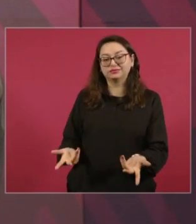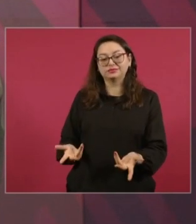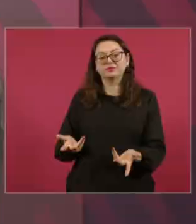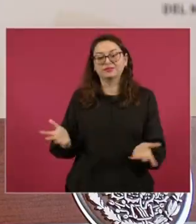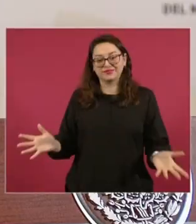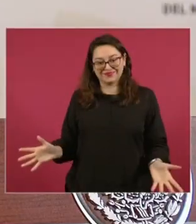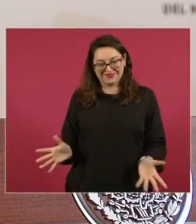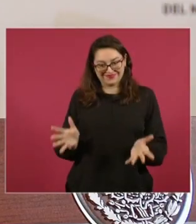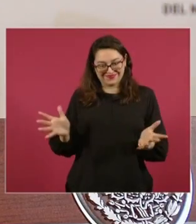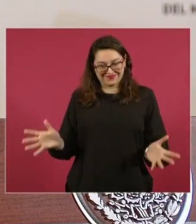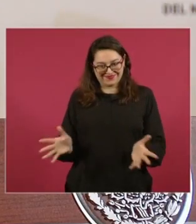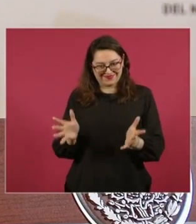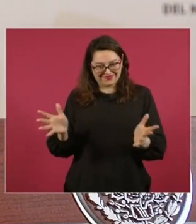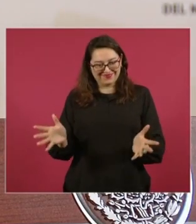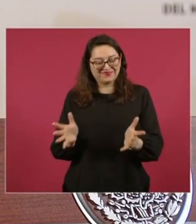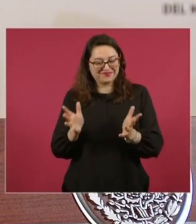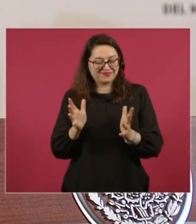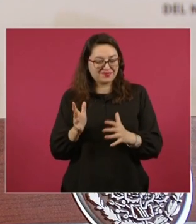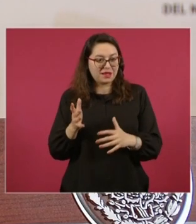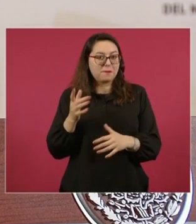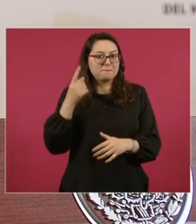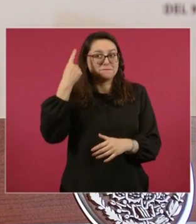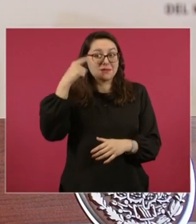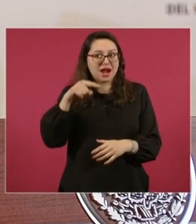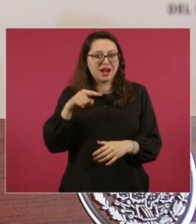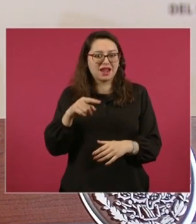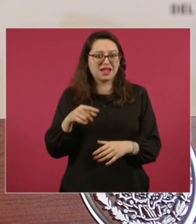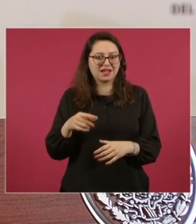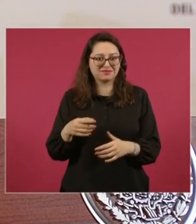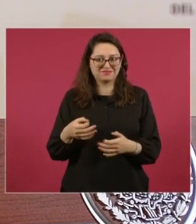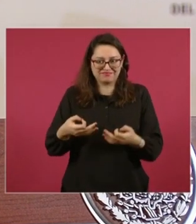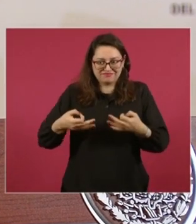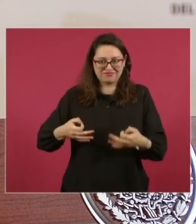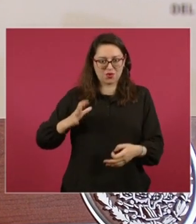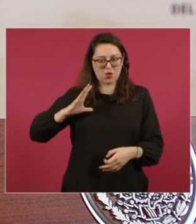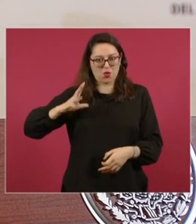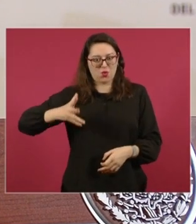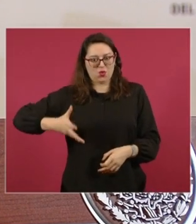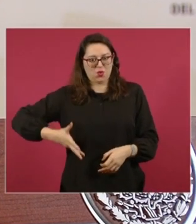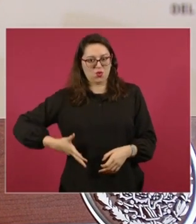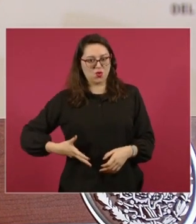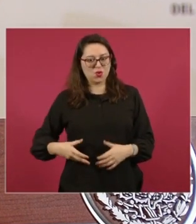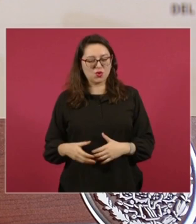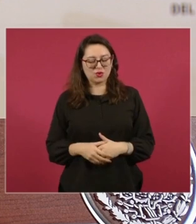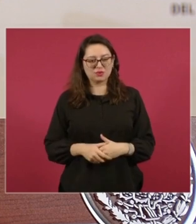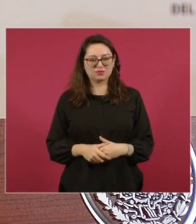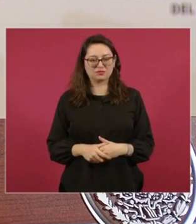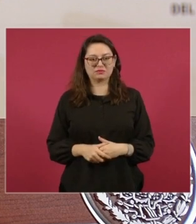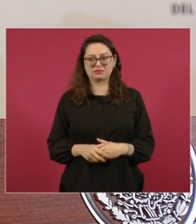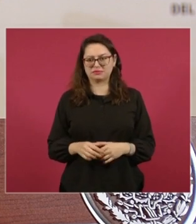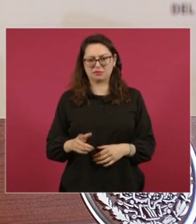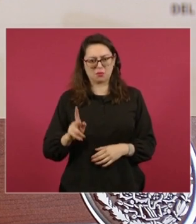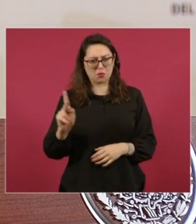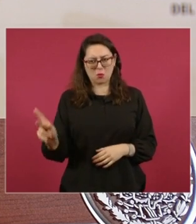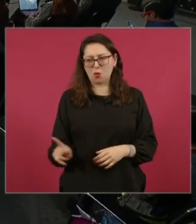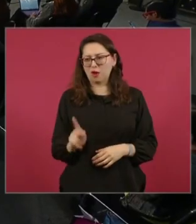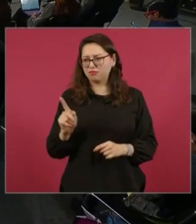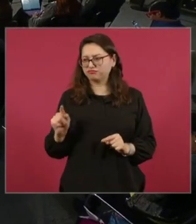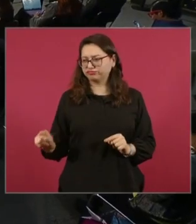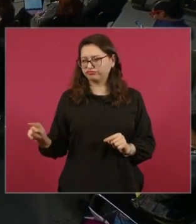eso ayuda muchísimo, ¿no? Se sienten muy orgullosos, y hay muchos, muchos, muchos pueblos